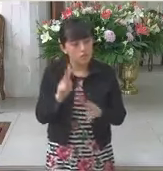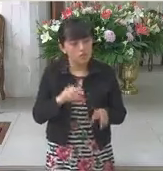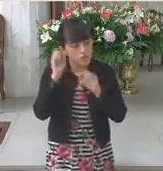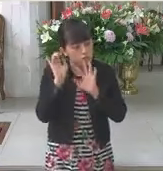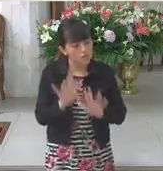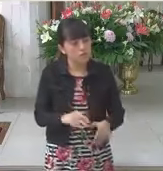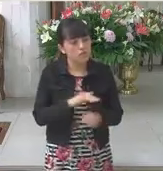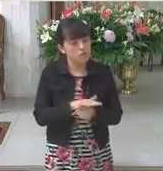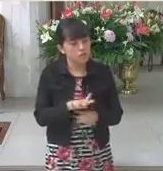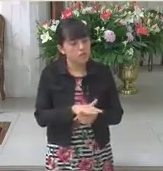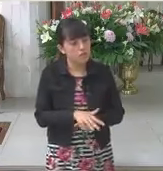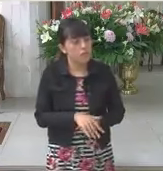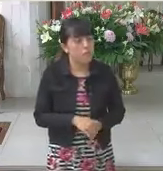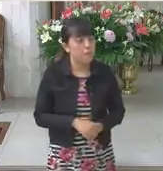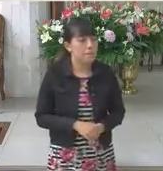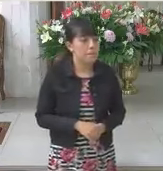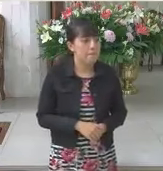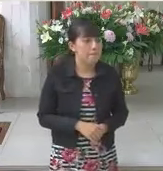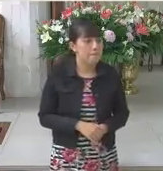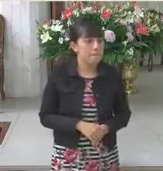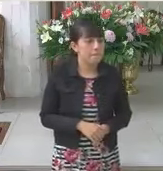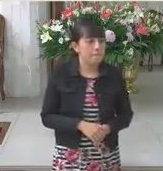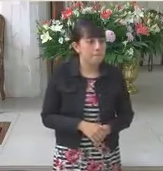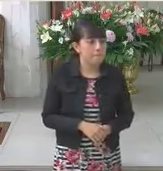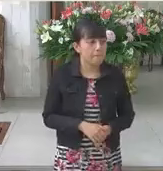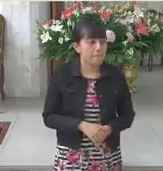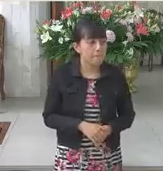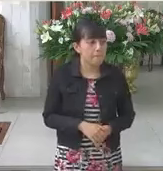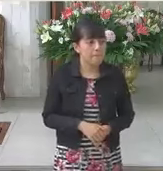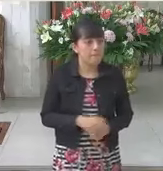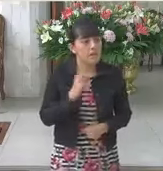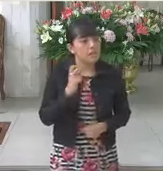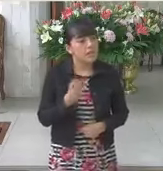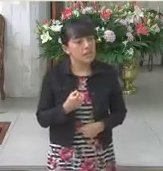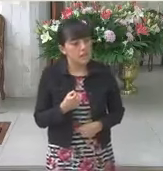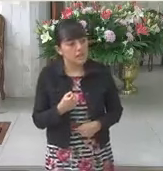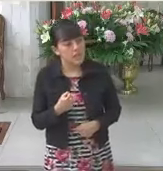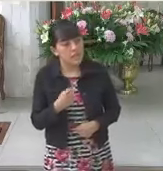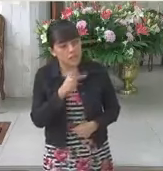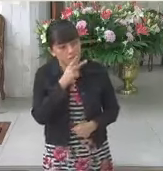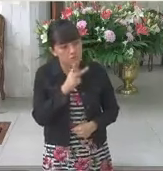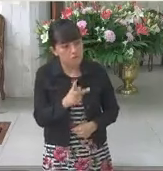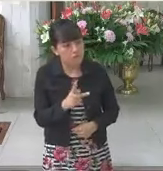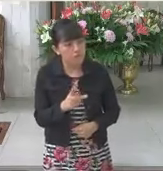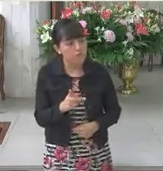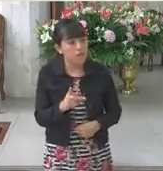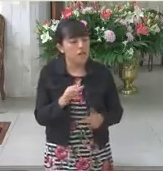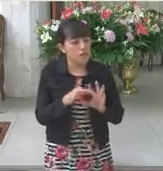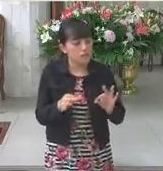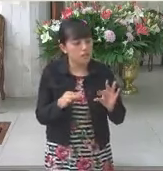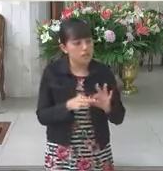se conoce como una hipérbole una figura en donde se exageran las cosas para que